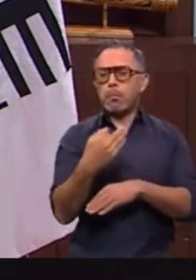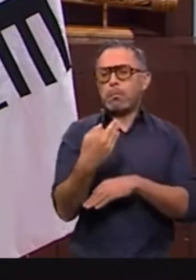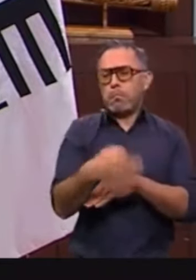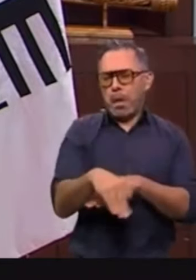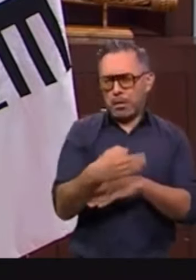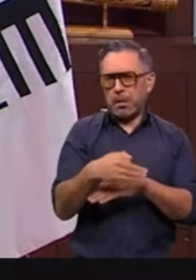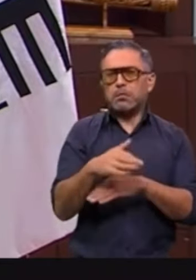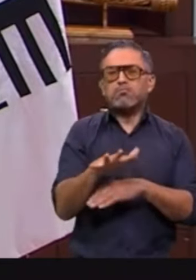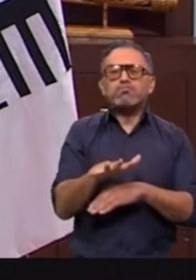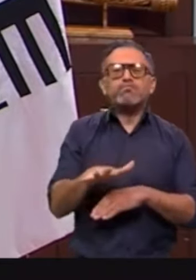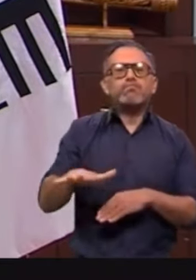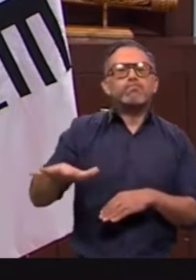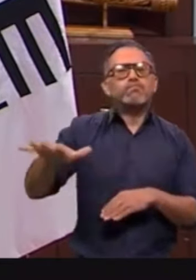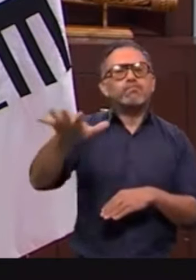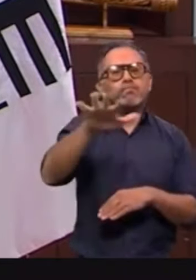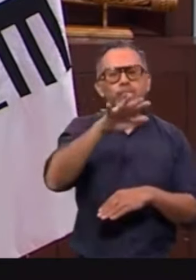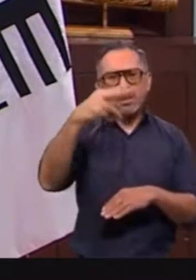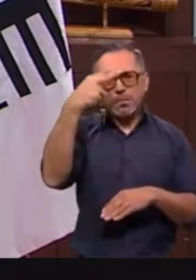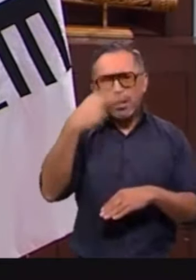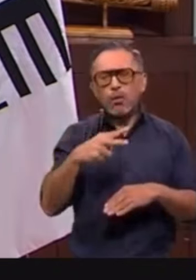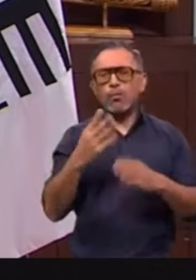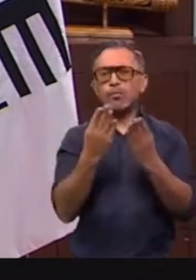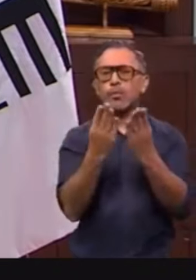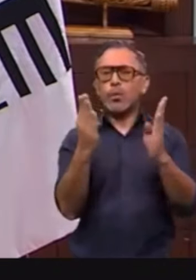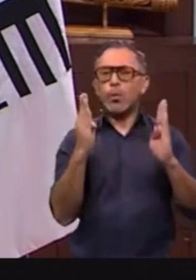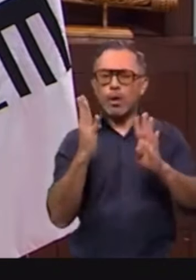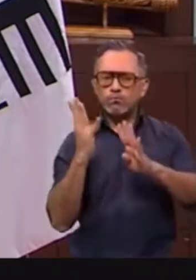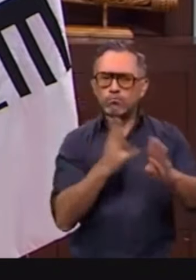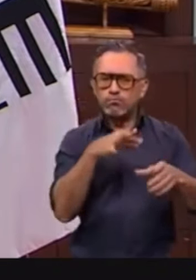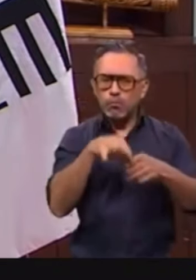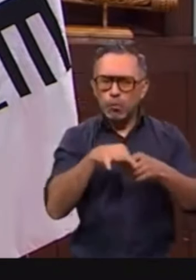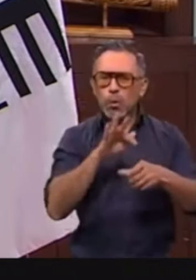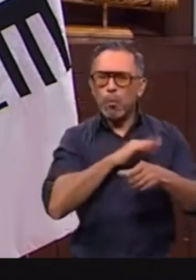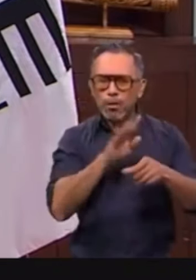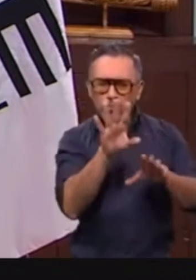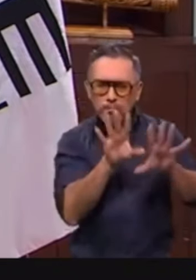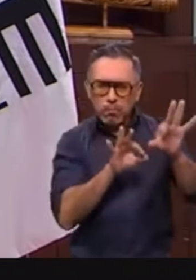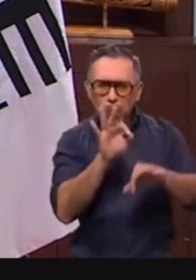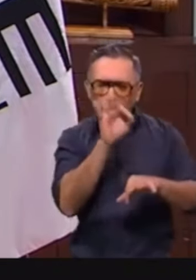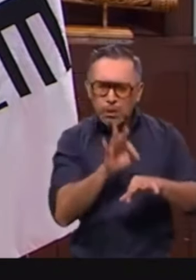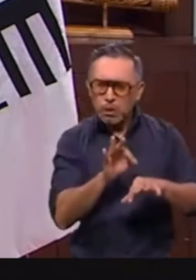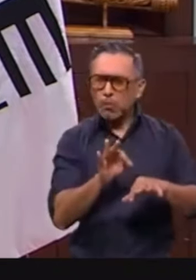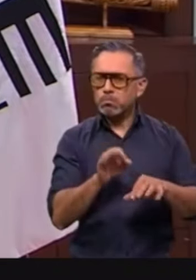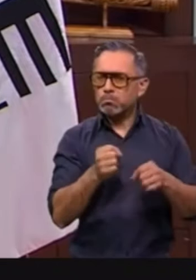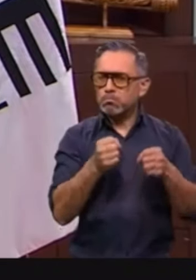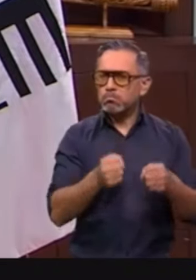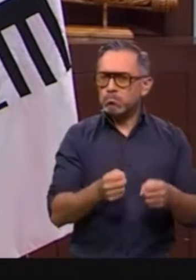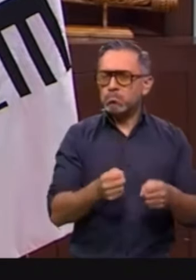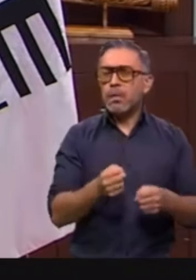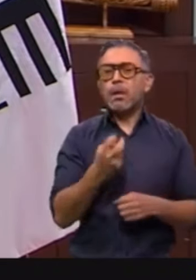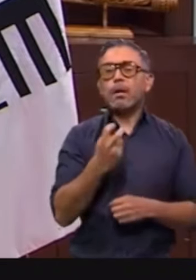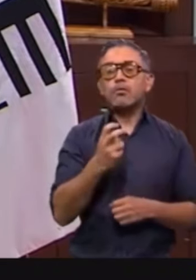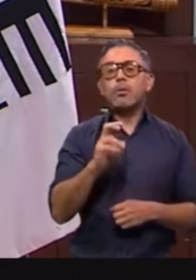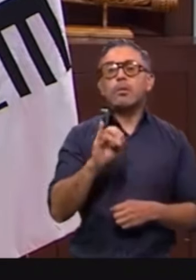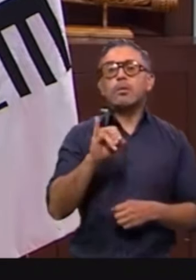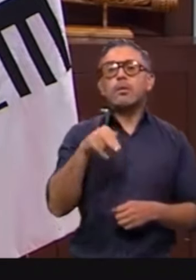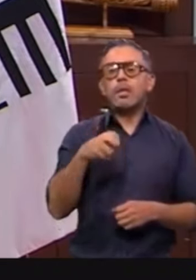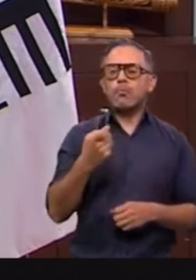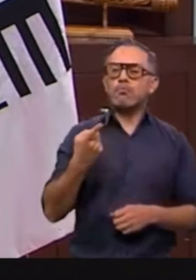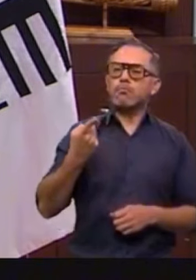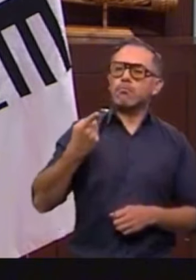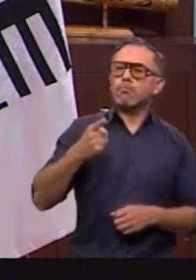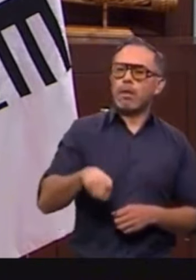robusta de la voluntad expresada en las urnas por el electorado. De esta forma, el INE cumple con su mandato